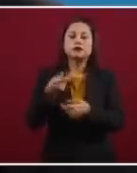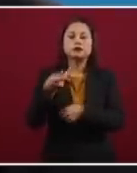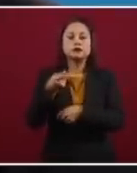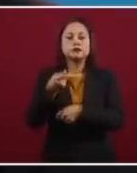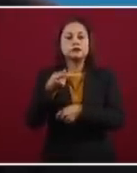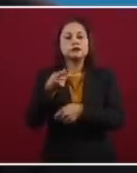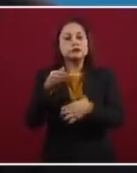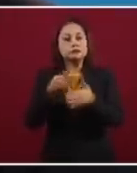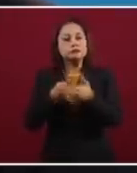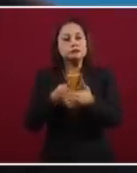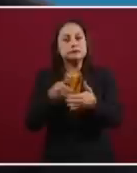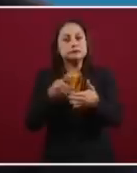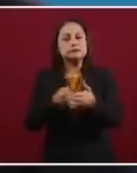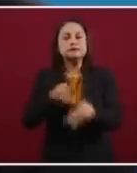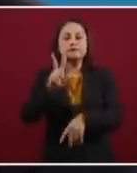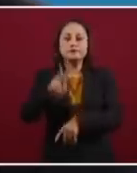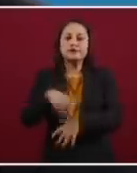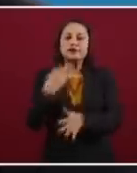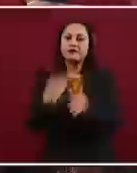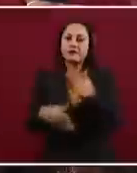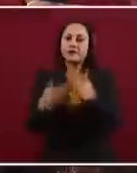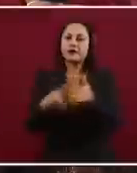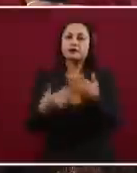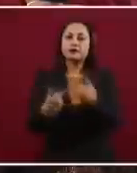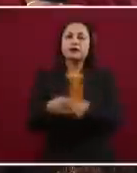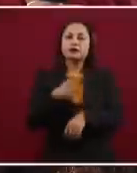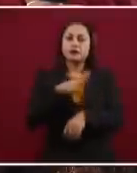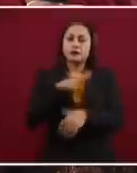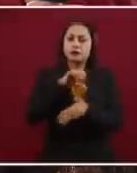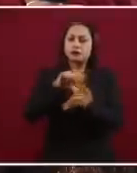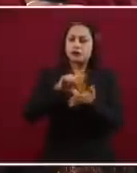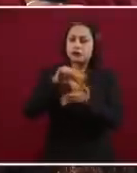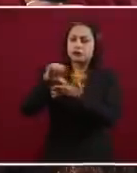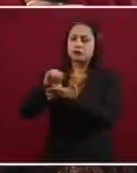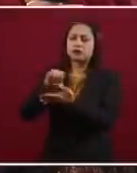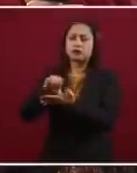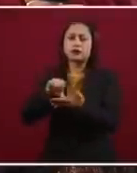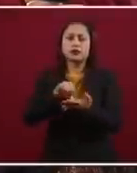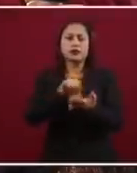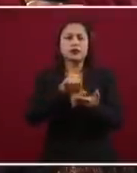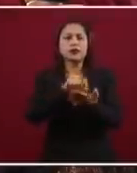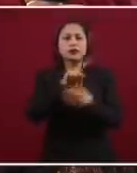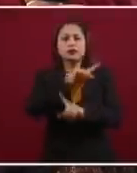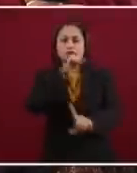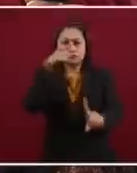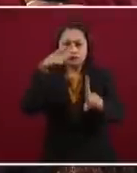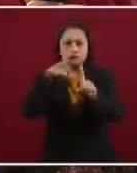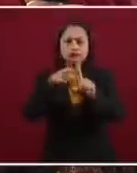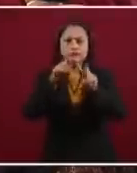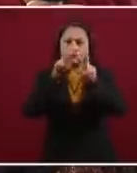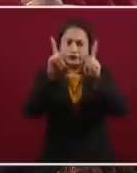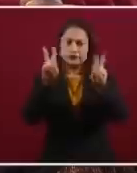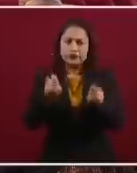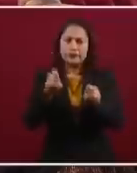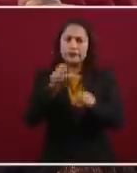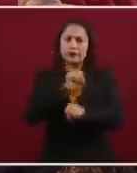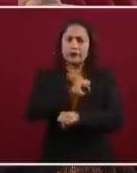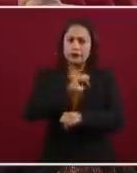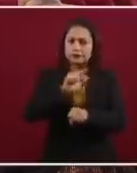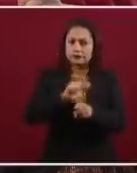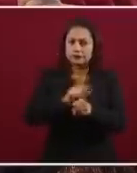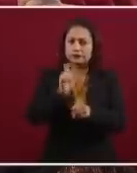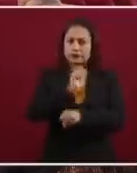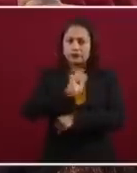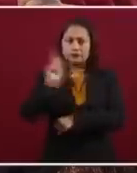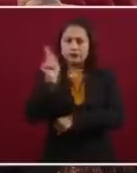salud que sean profesionalizadas en estas capacidades tenemos muy poco personal especialista en salud